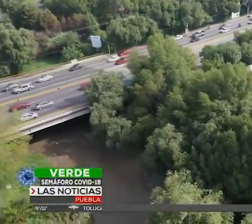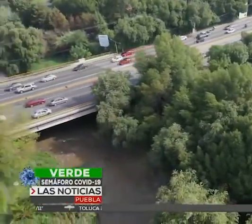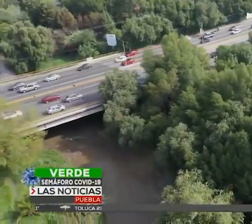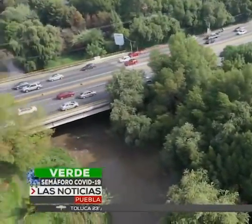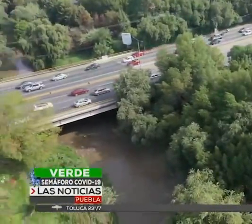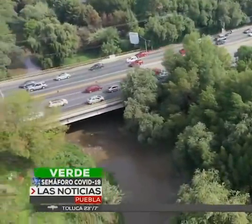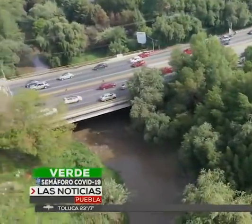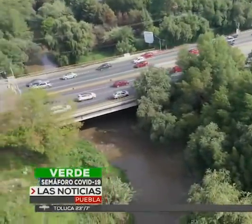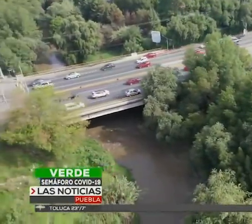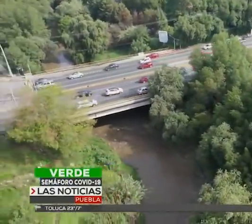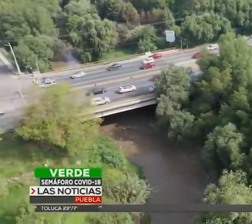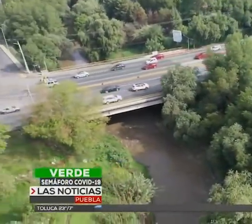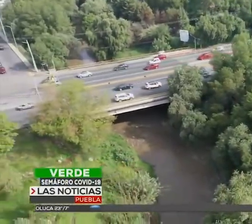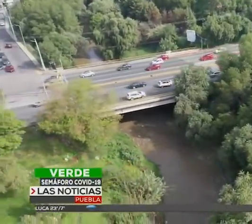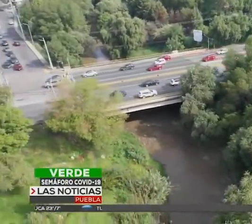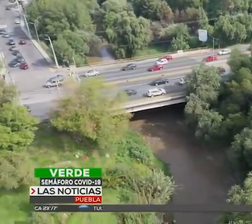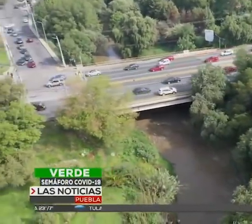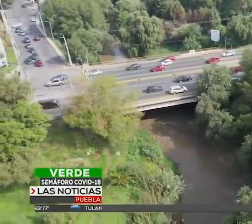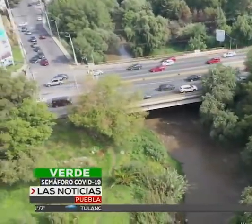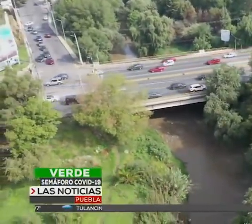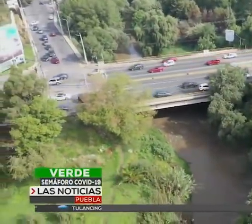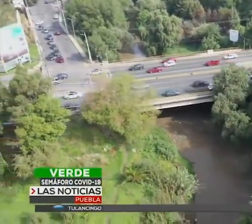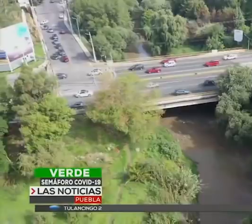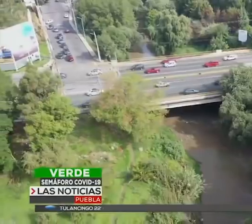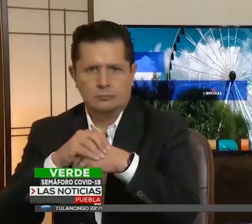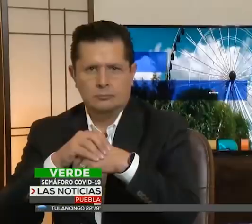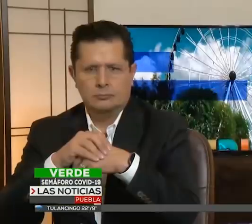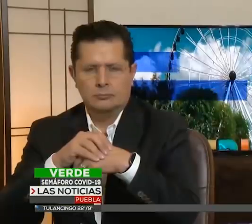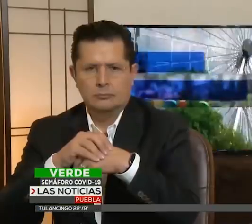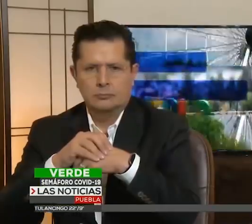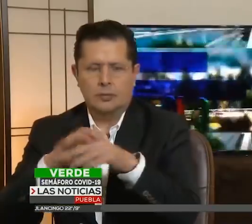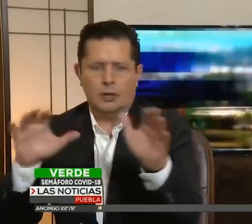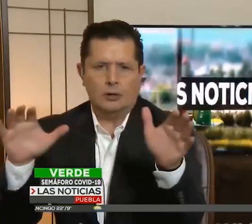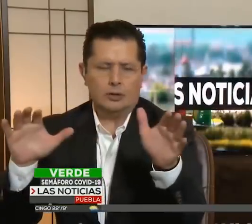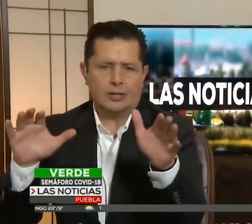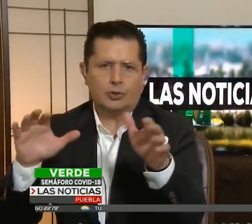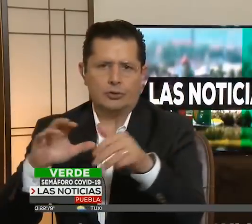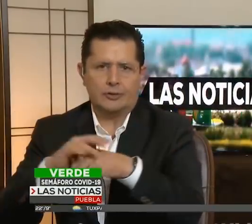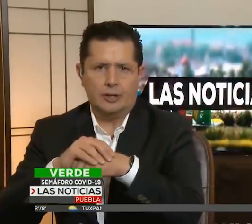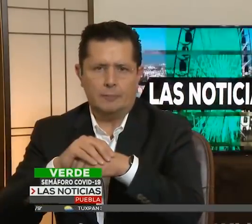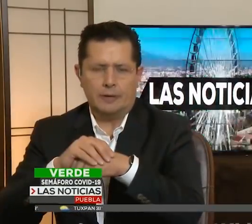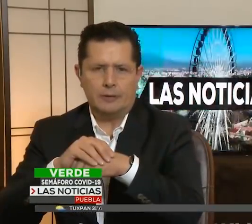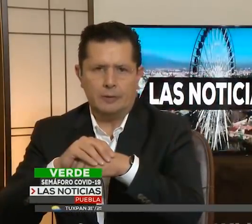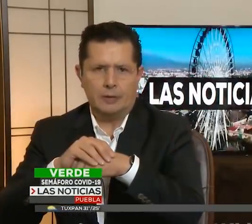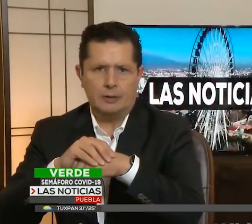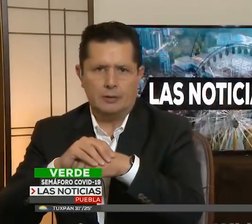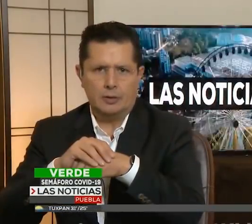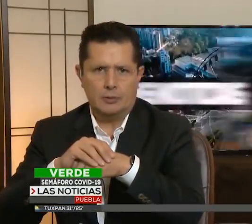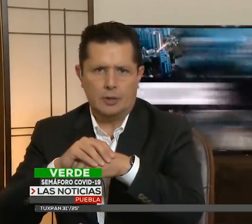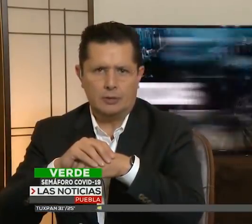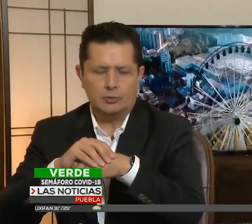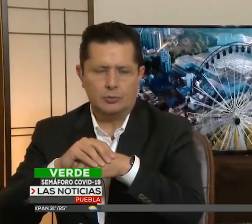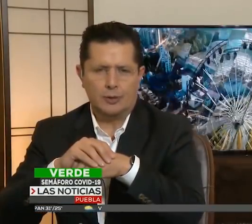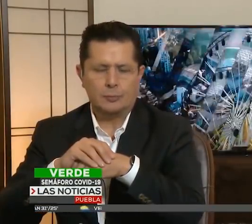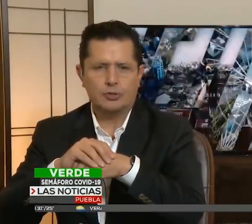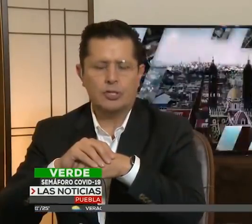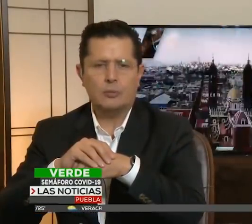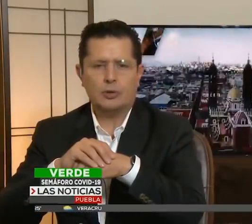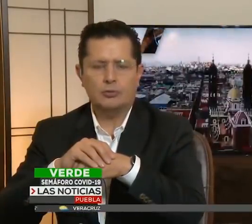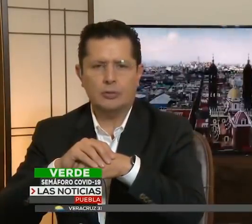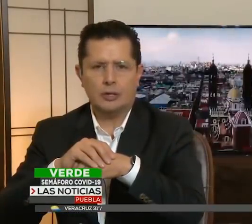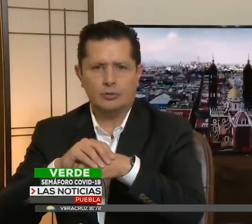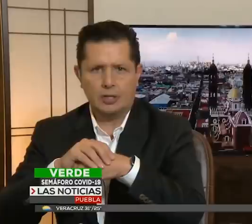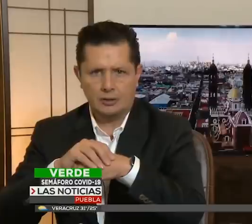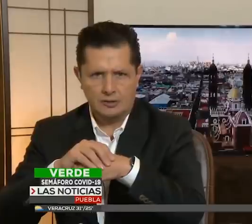cristóbal o gato reportero noticieros televisa bueno otras cosas si le parece bien lo llevo a asuntos más